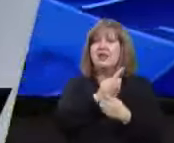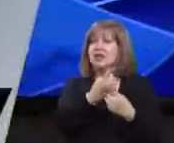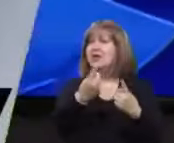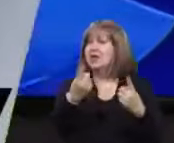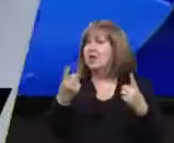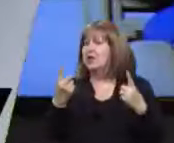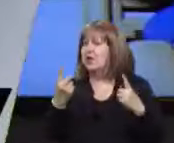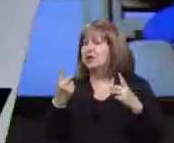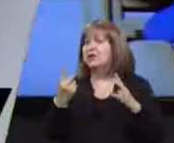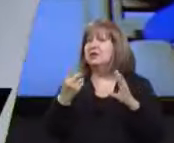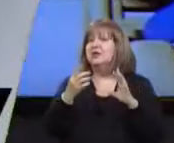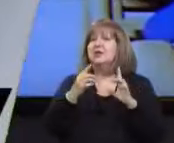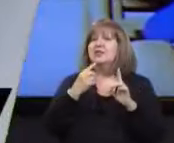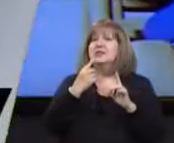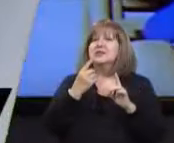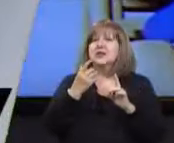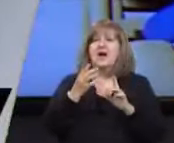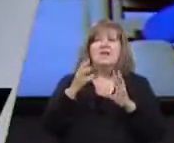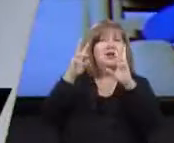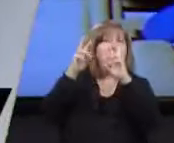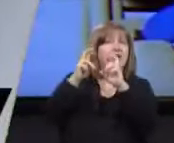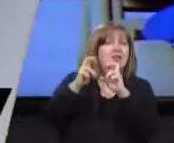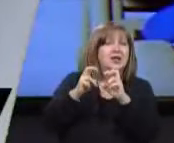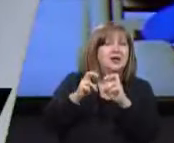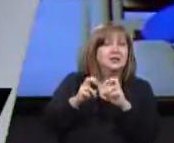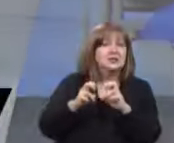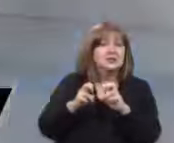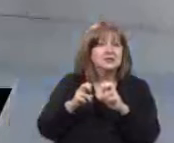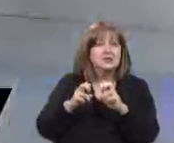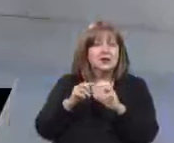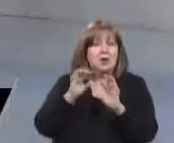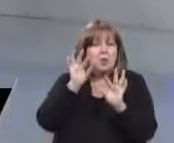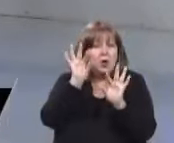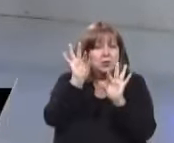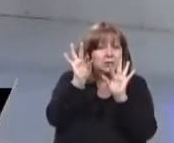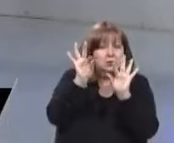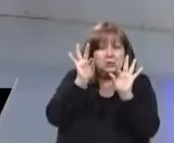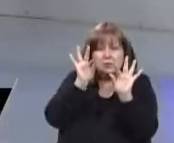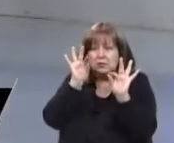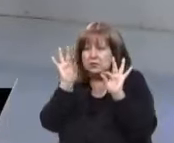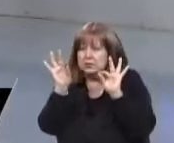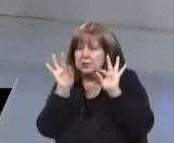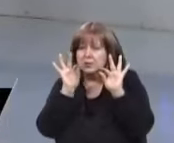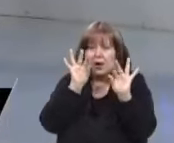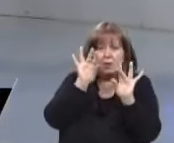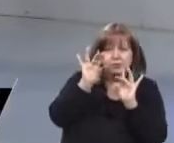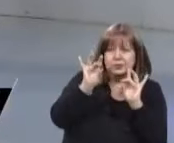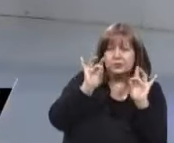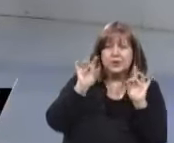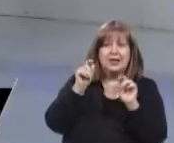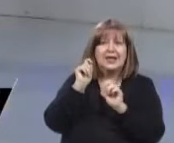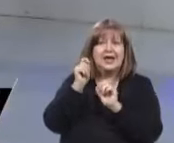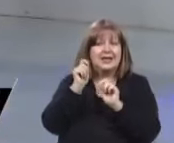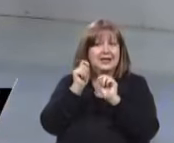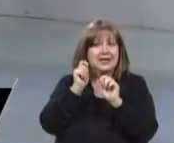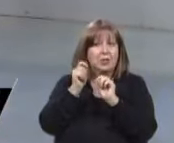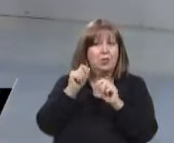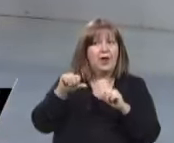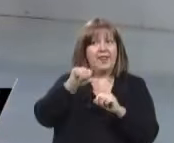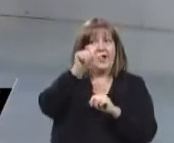empresa de inversores, que lo que hizo fue una investigación muy detallista acerca de quién podría ser el próximo ganador de la